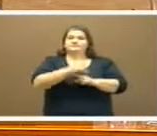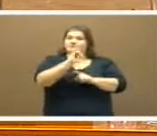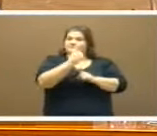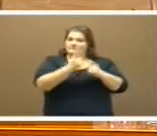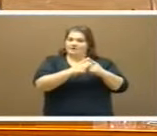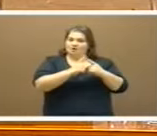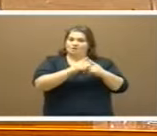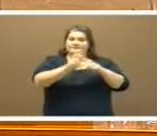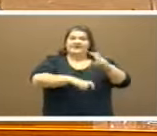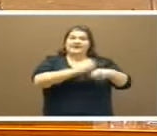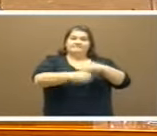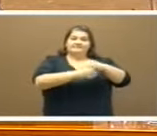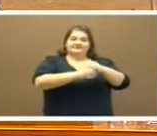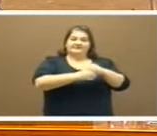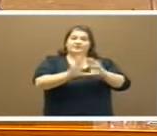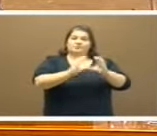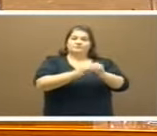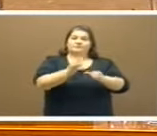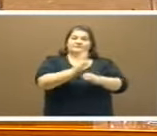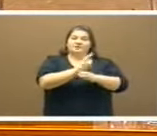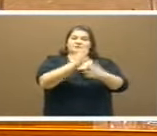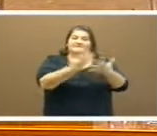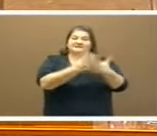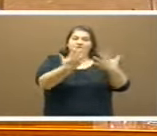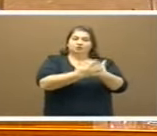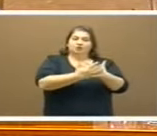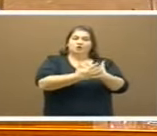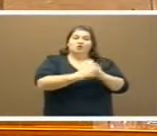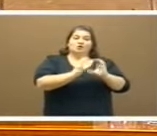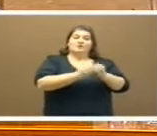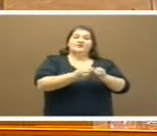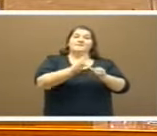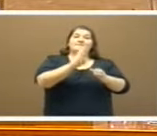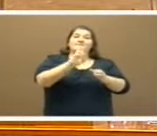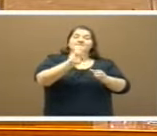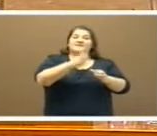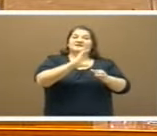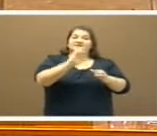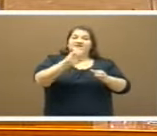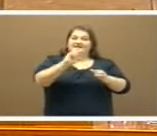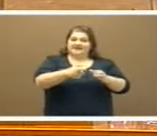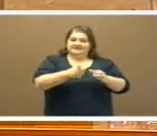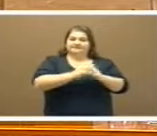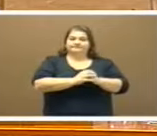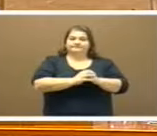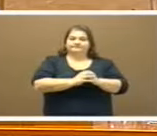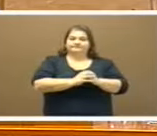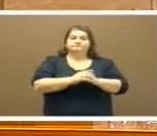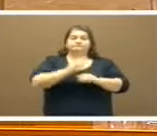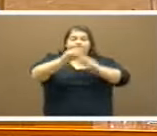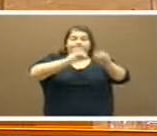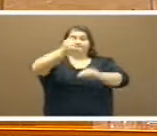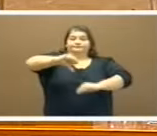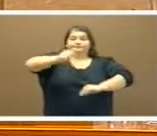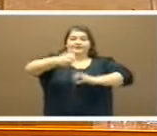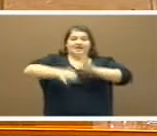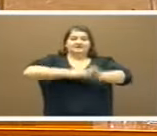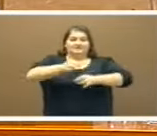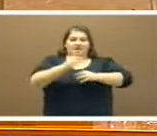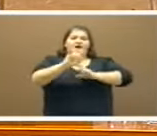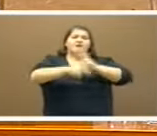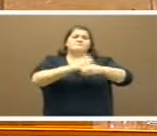lugar, las enmiendas reservadas desde el Grupo Parlamentario Mixto, la Agrupación de Diputados Regionalistas del PRESCRES. Someto a la consideración de la Cámara las